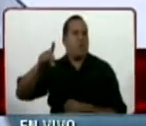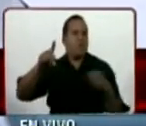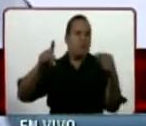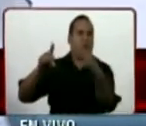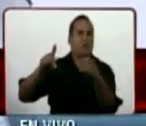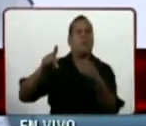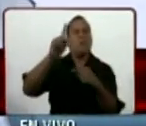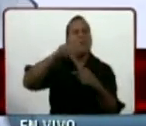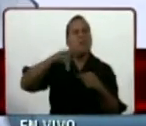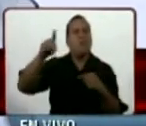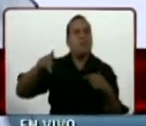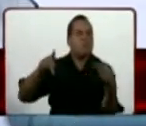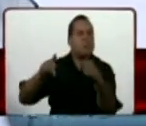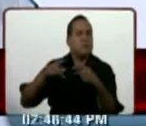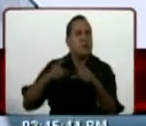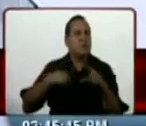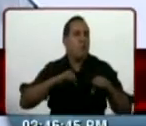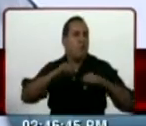país,